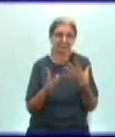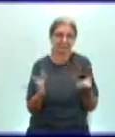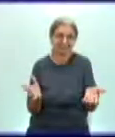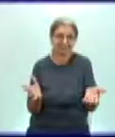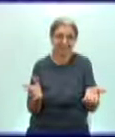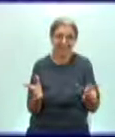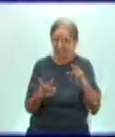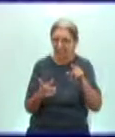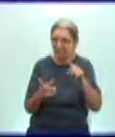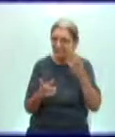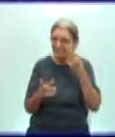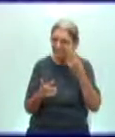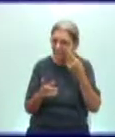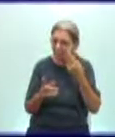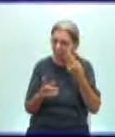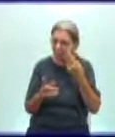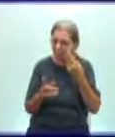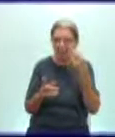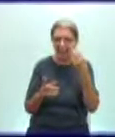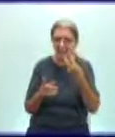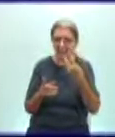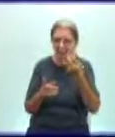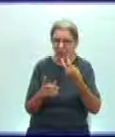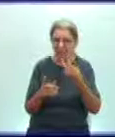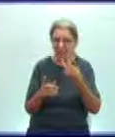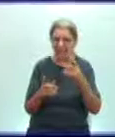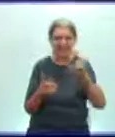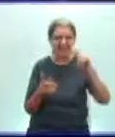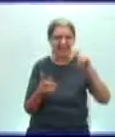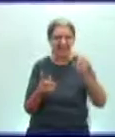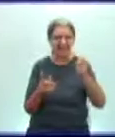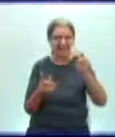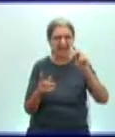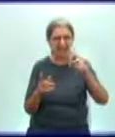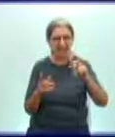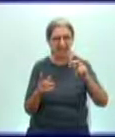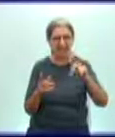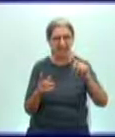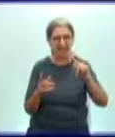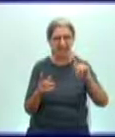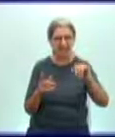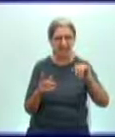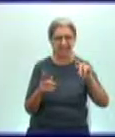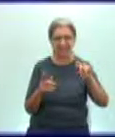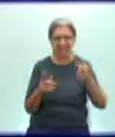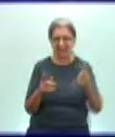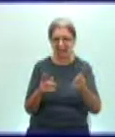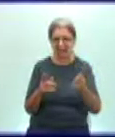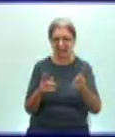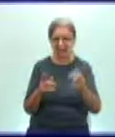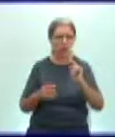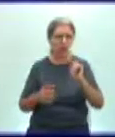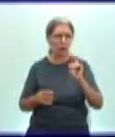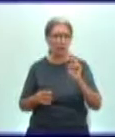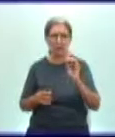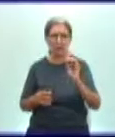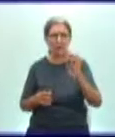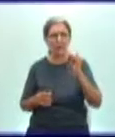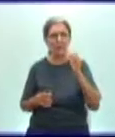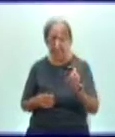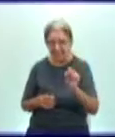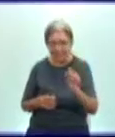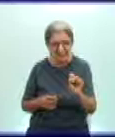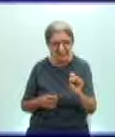en el lenguaje, las palabras tantita y no más, que son regionalismos que muestran al hombre común en una